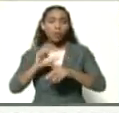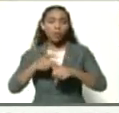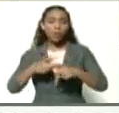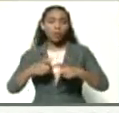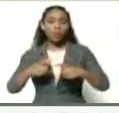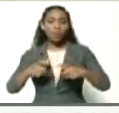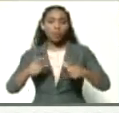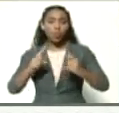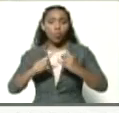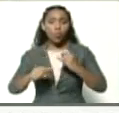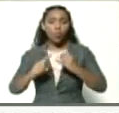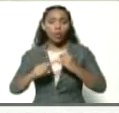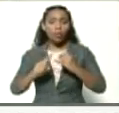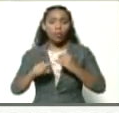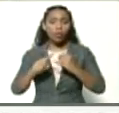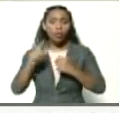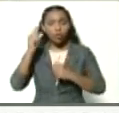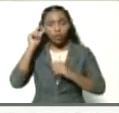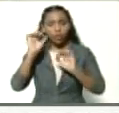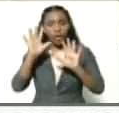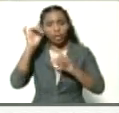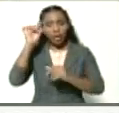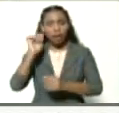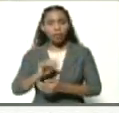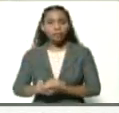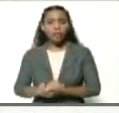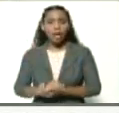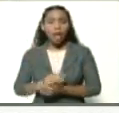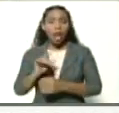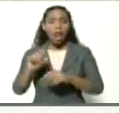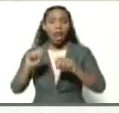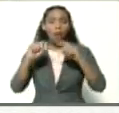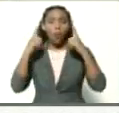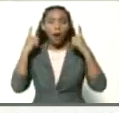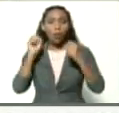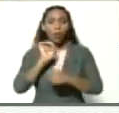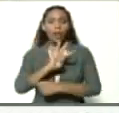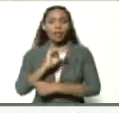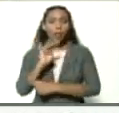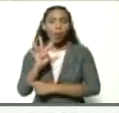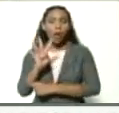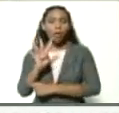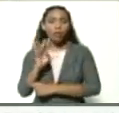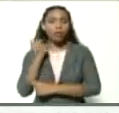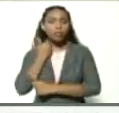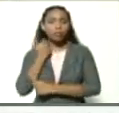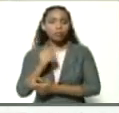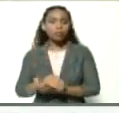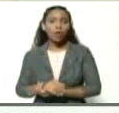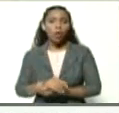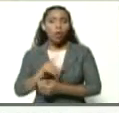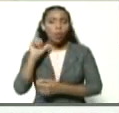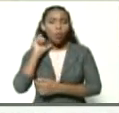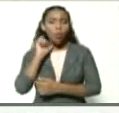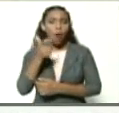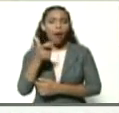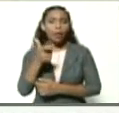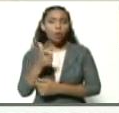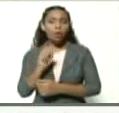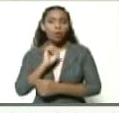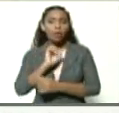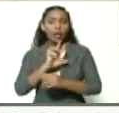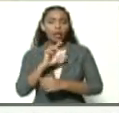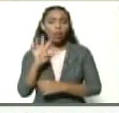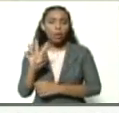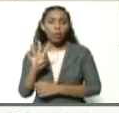crecimiento en los últimos 10 días, La Guaira con 44 casos, Guárico 34 casos, Delta